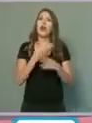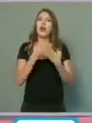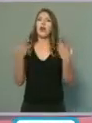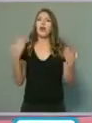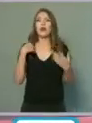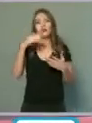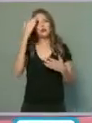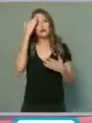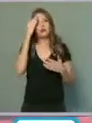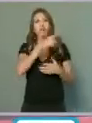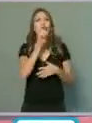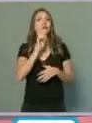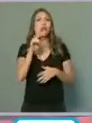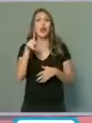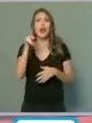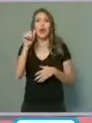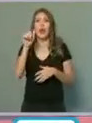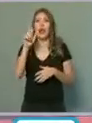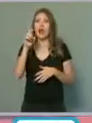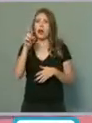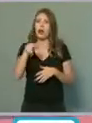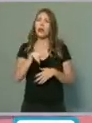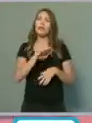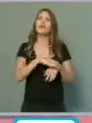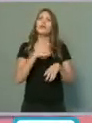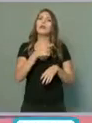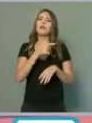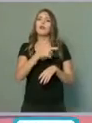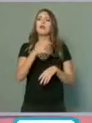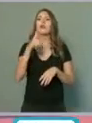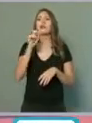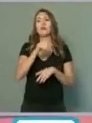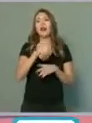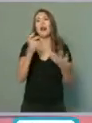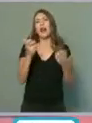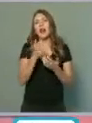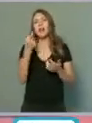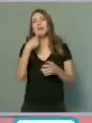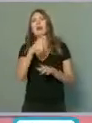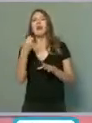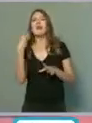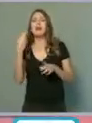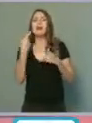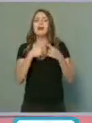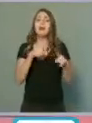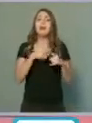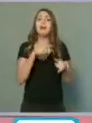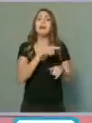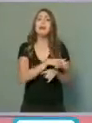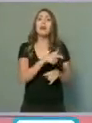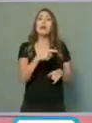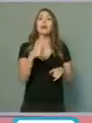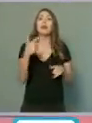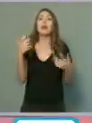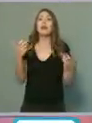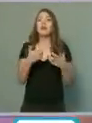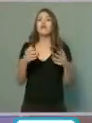porque realmente, más allá de lo que puedas hacer en esta parte de los eventos sociales, es una empresa que se dedica